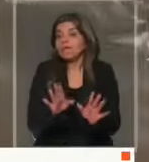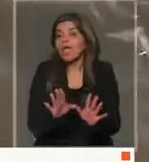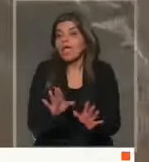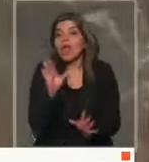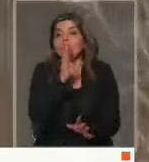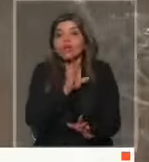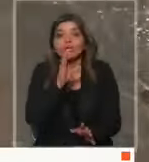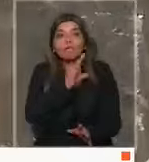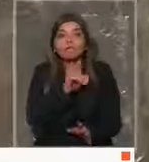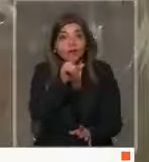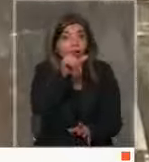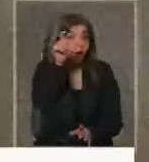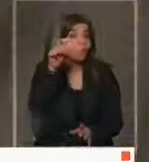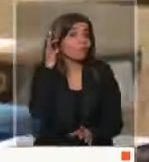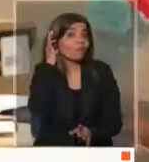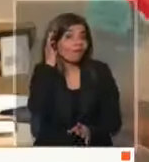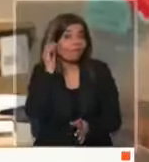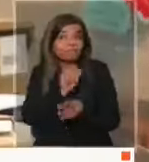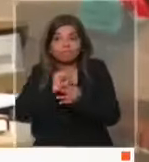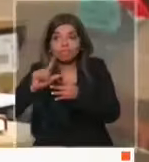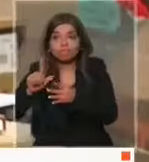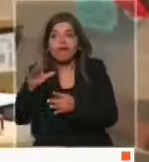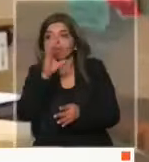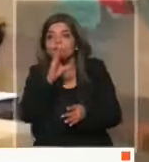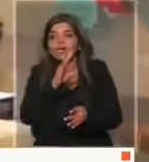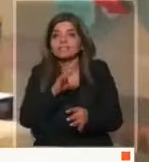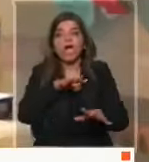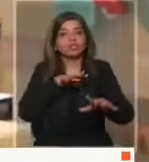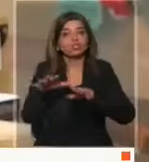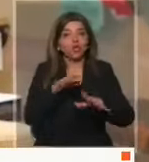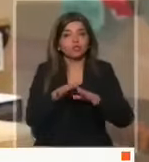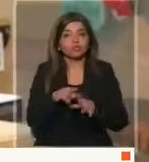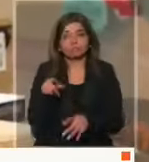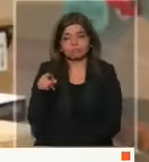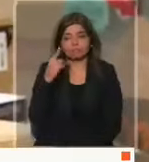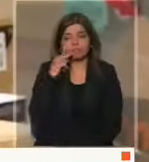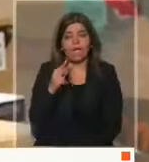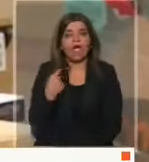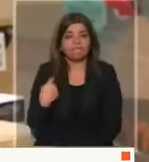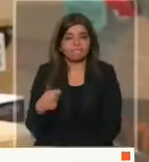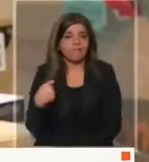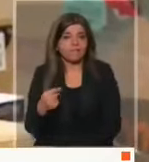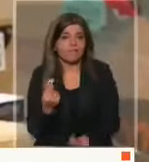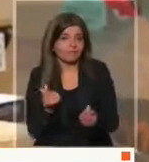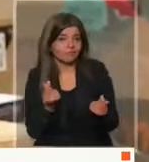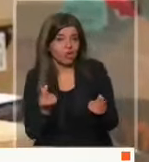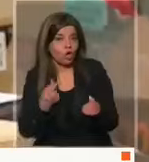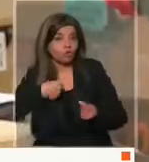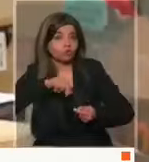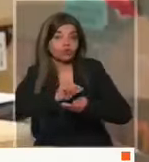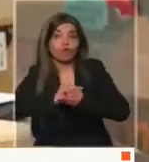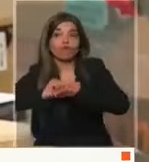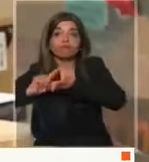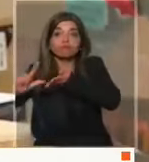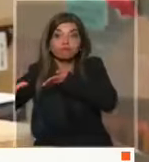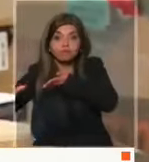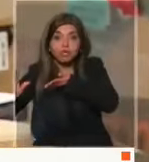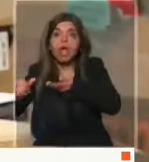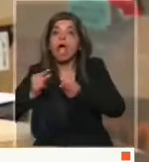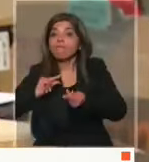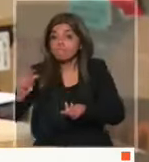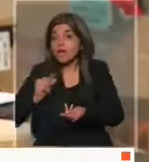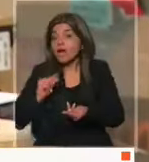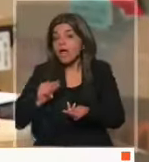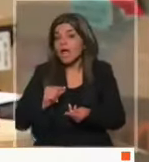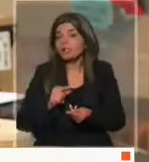busca Janet para su emprendimiento. Los productos se venden muy bien, ya que nosotros como emprendedores vendemos productos mucho más económicos de